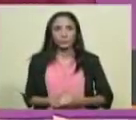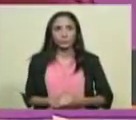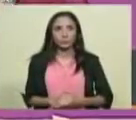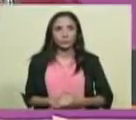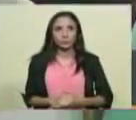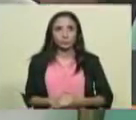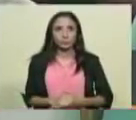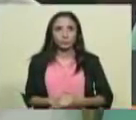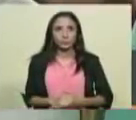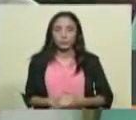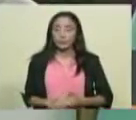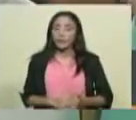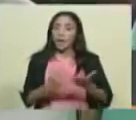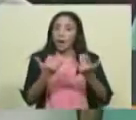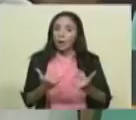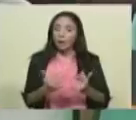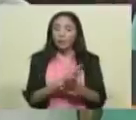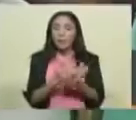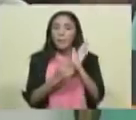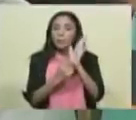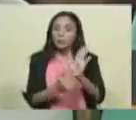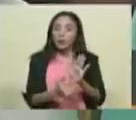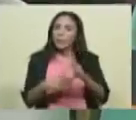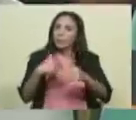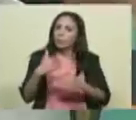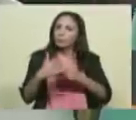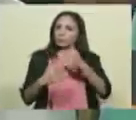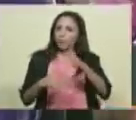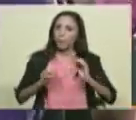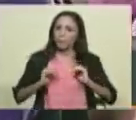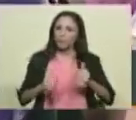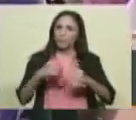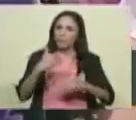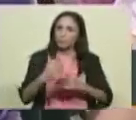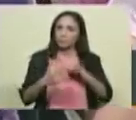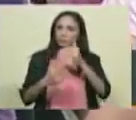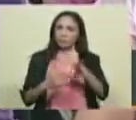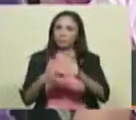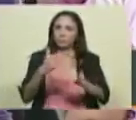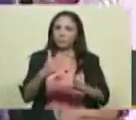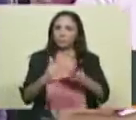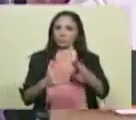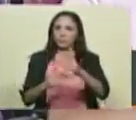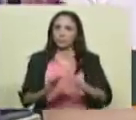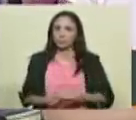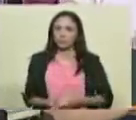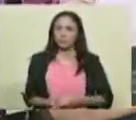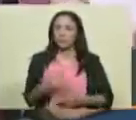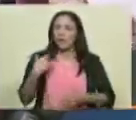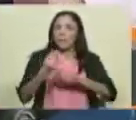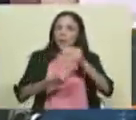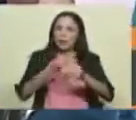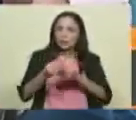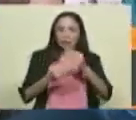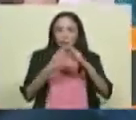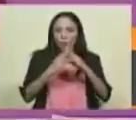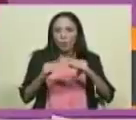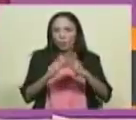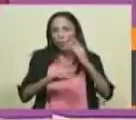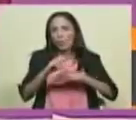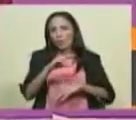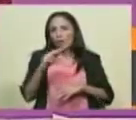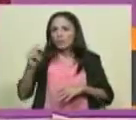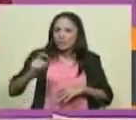hemos hecho hasta el día de hoy es el preludio de lo que es posible hacer y de lo que es necesario hacer por la